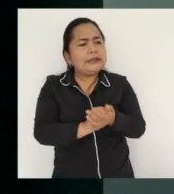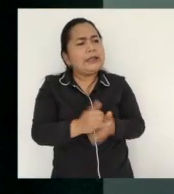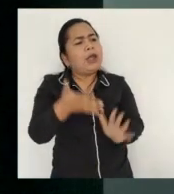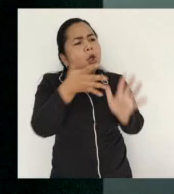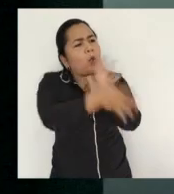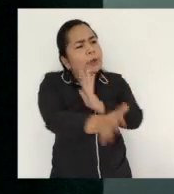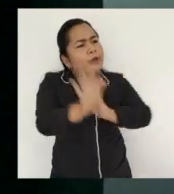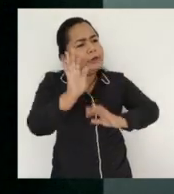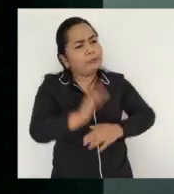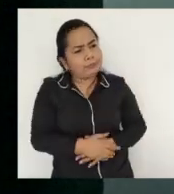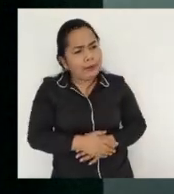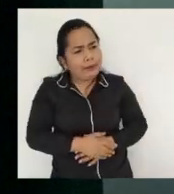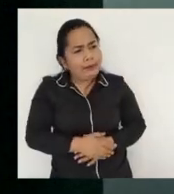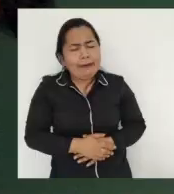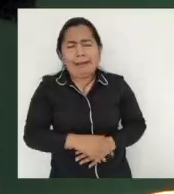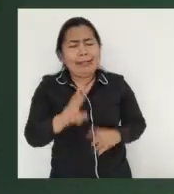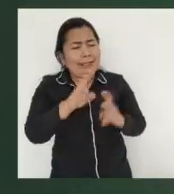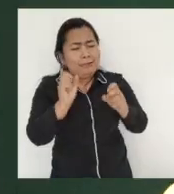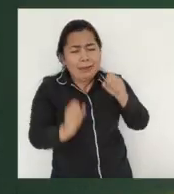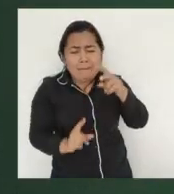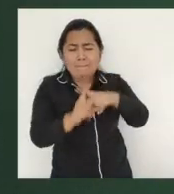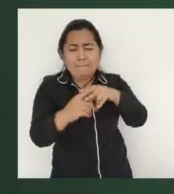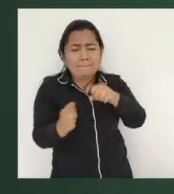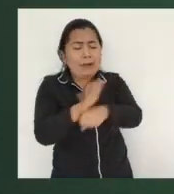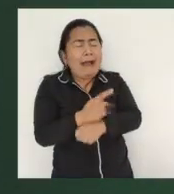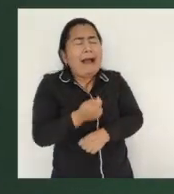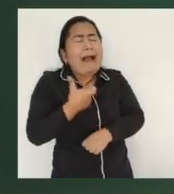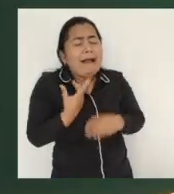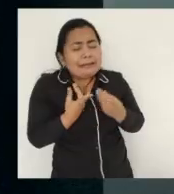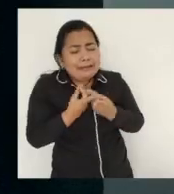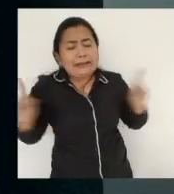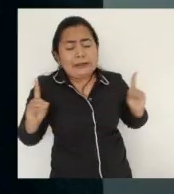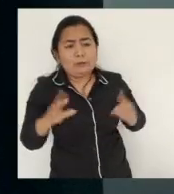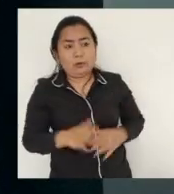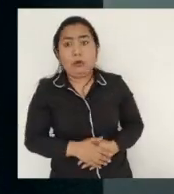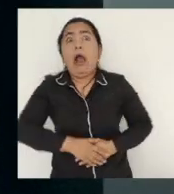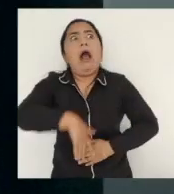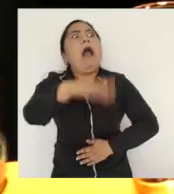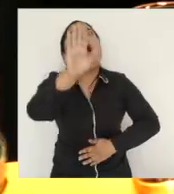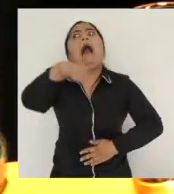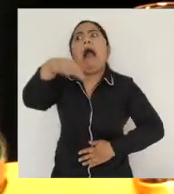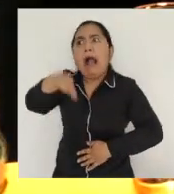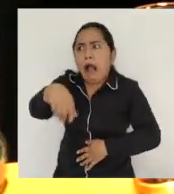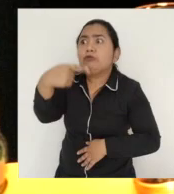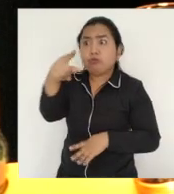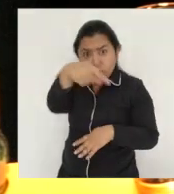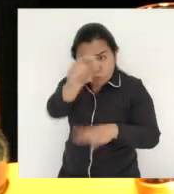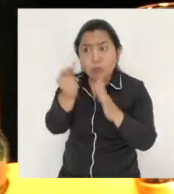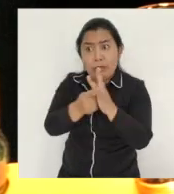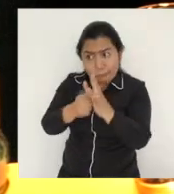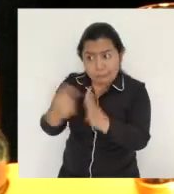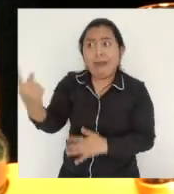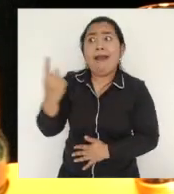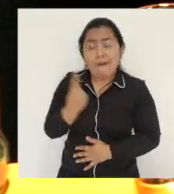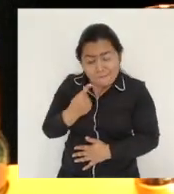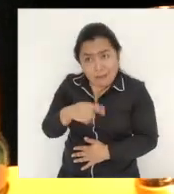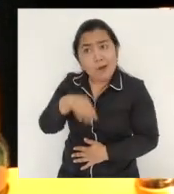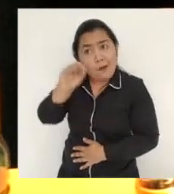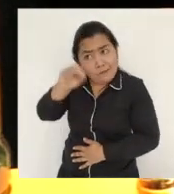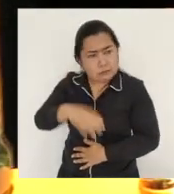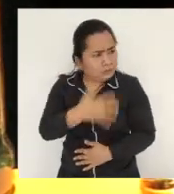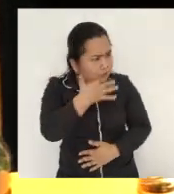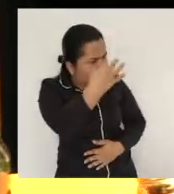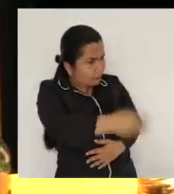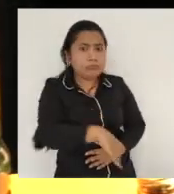No, así como le venía contando, mi querido amigo, eso de la pandemia casi nos acaba el matrimonio. Ve, hablando de matrimonio, su esposa estuvo por